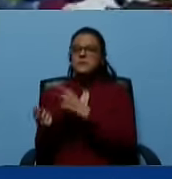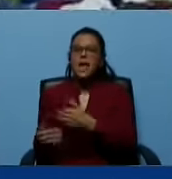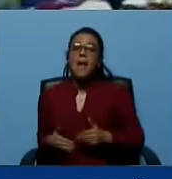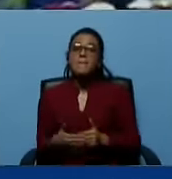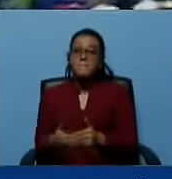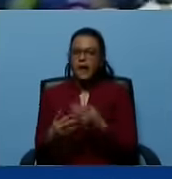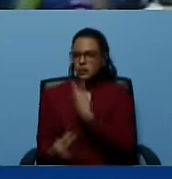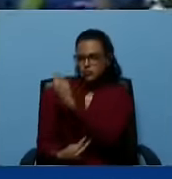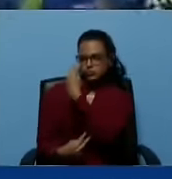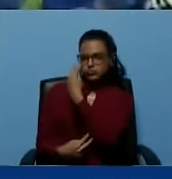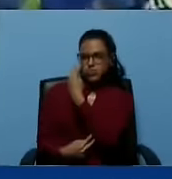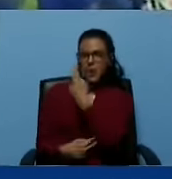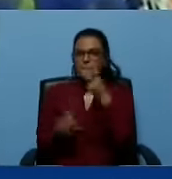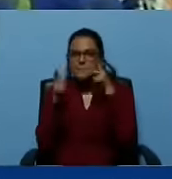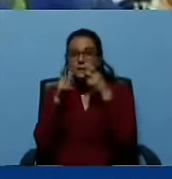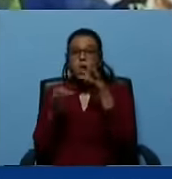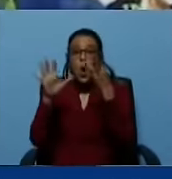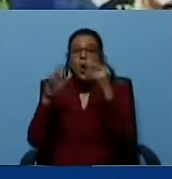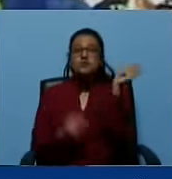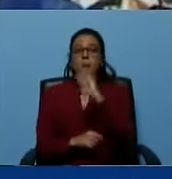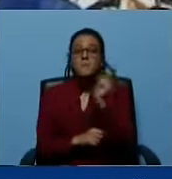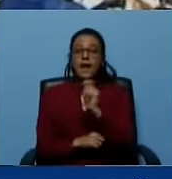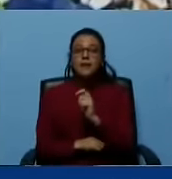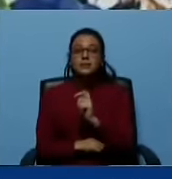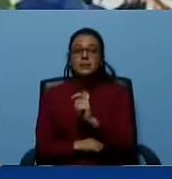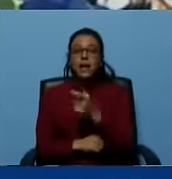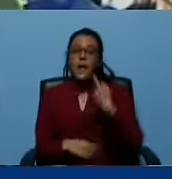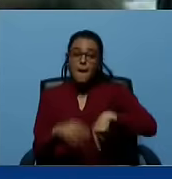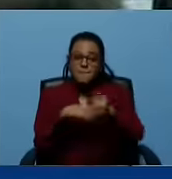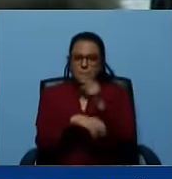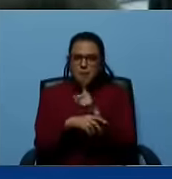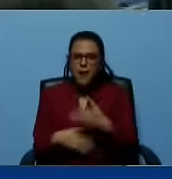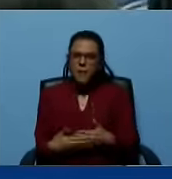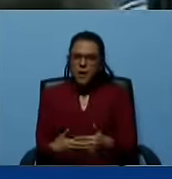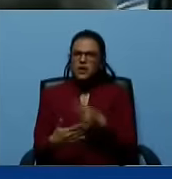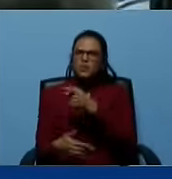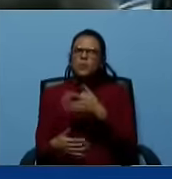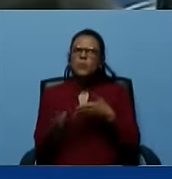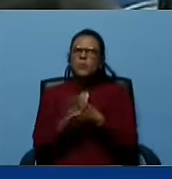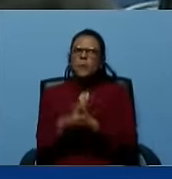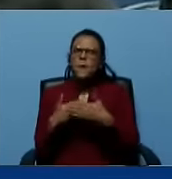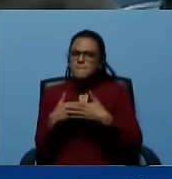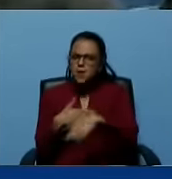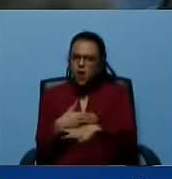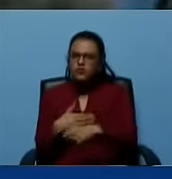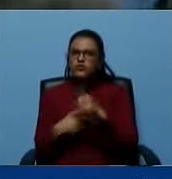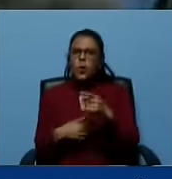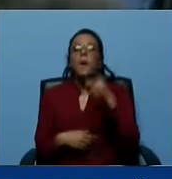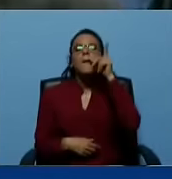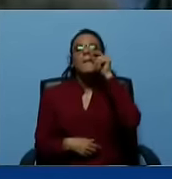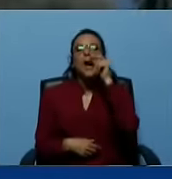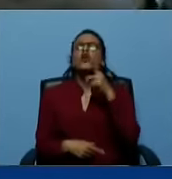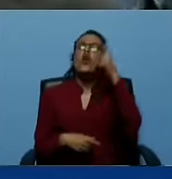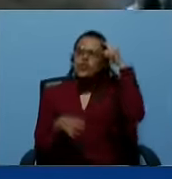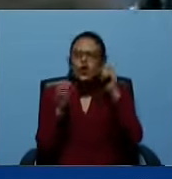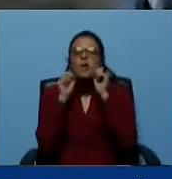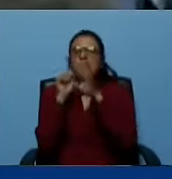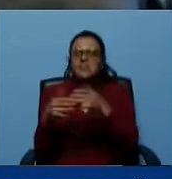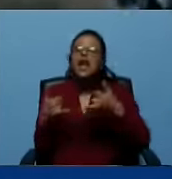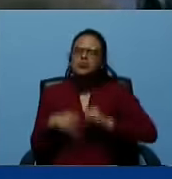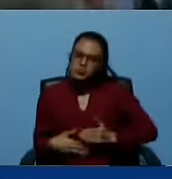meses tienes? 8. ¿Primeriza? ¿Qué vas a tener? Varón. Varón, que Dios bendiga a ese niño que viene